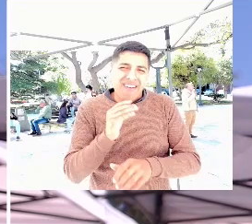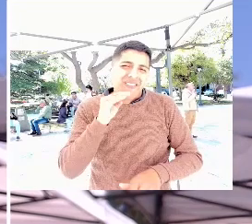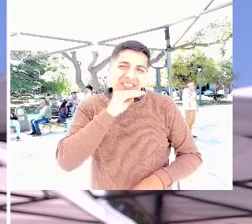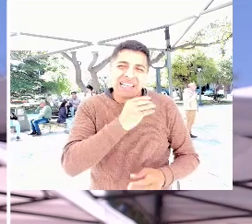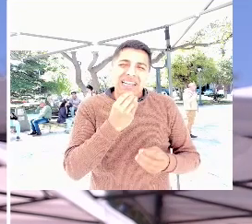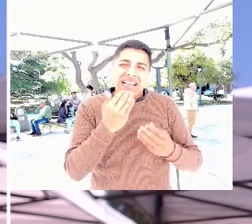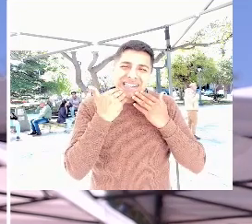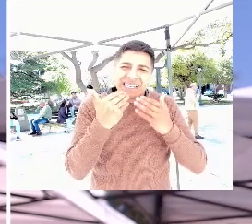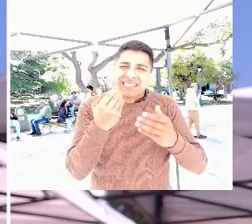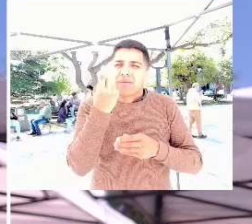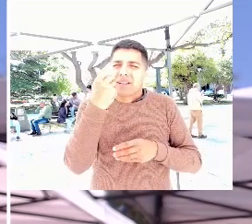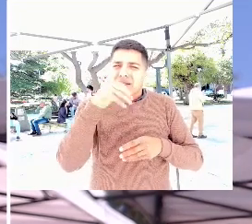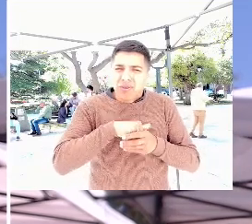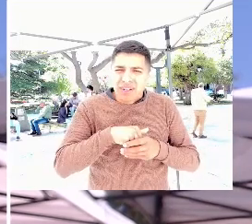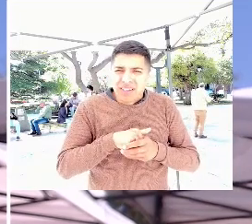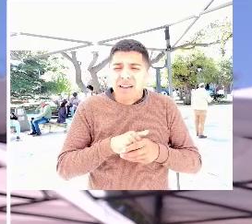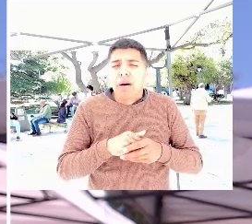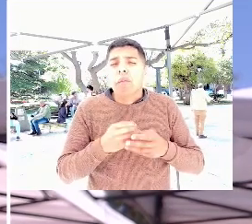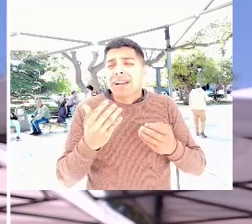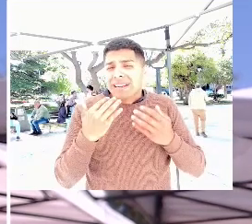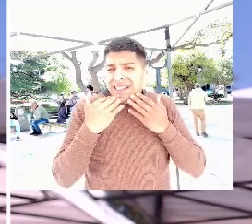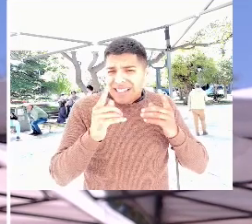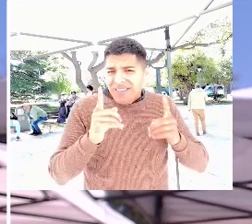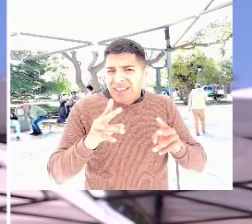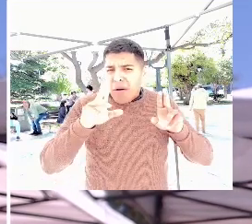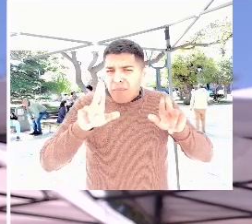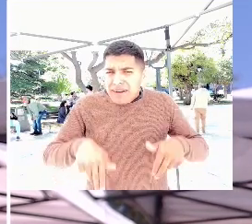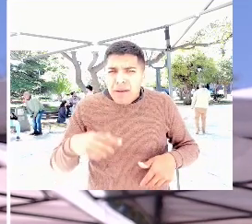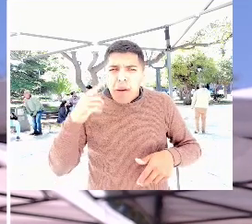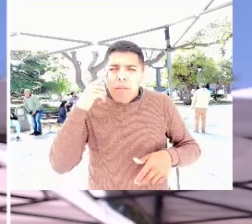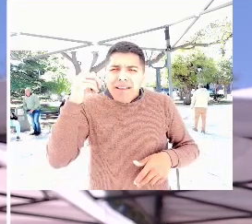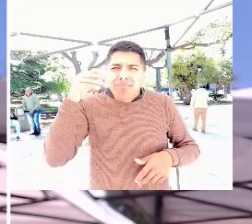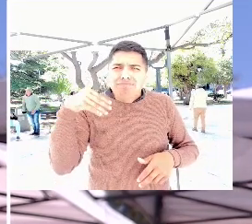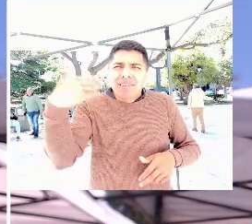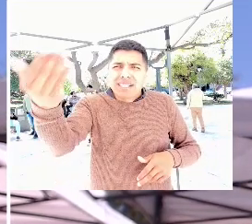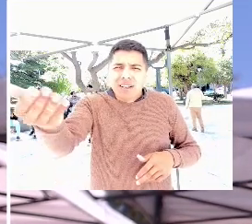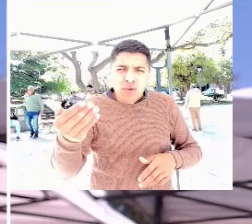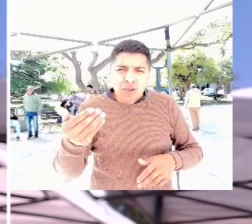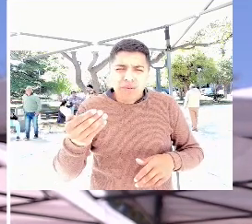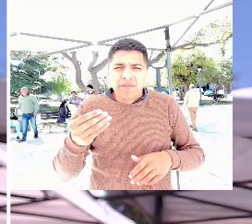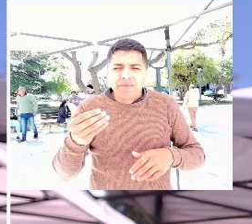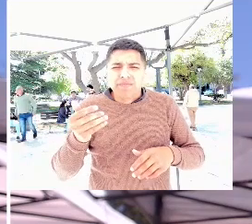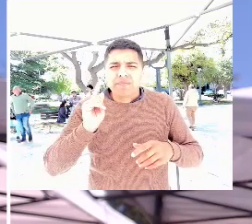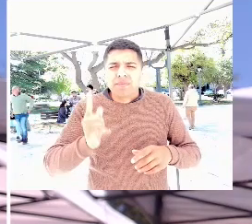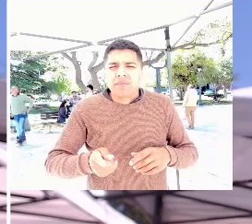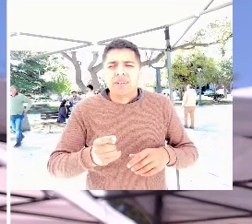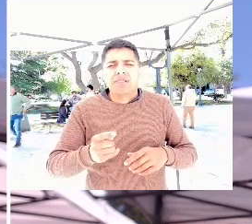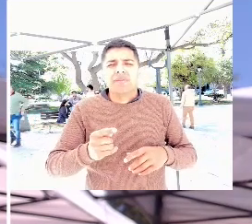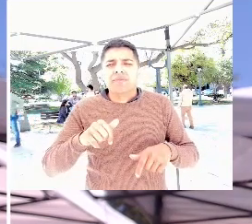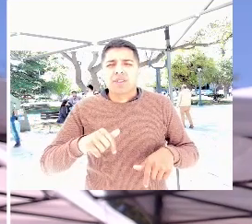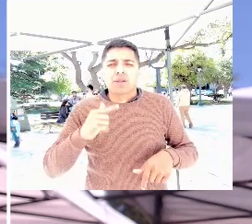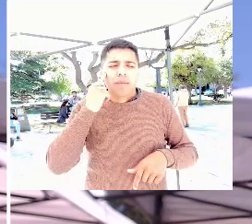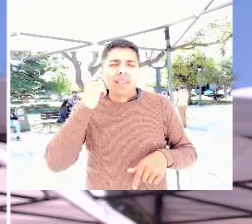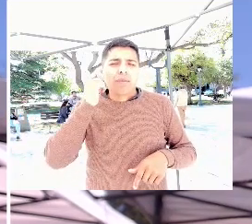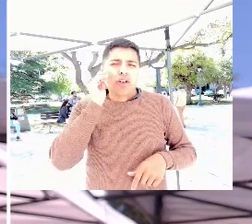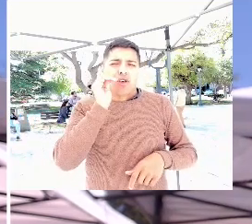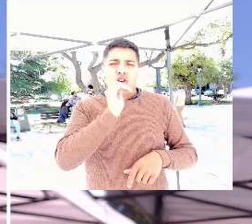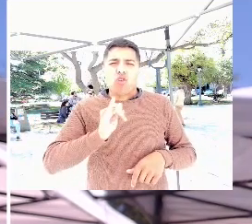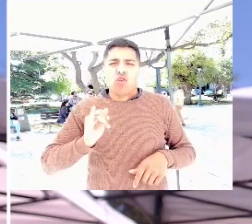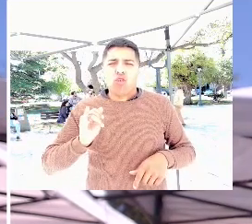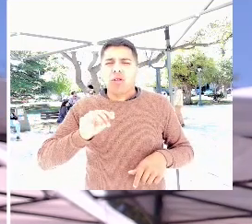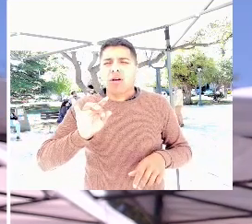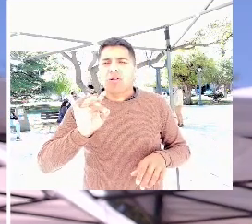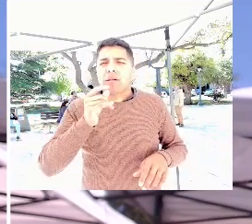que eso es parte de una planificación de pensar a futuro, de que estamos pensando en un Godoy Cruz que sea no